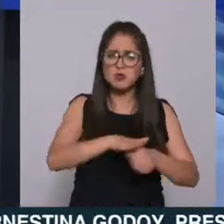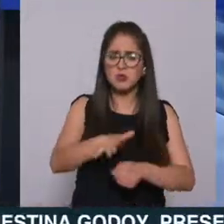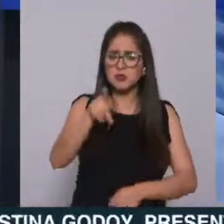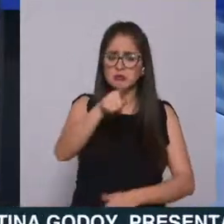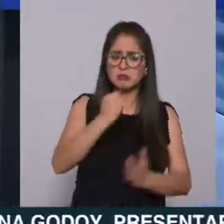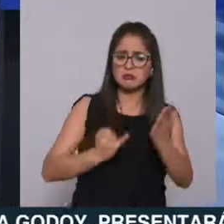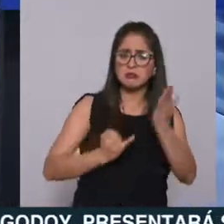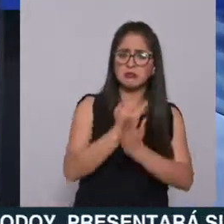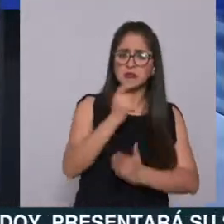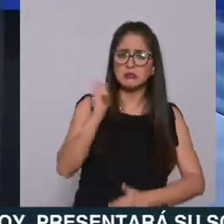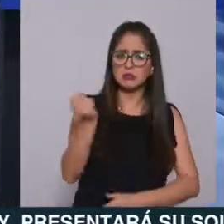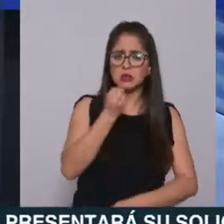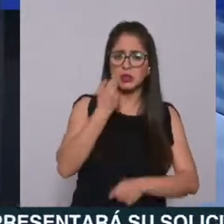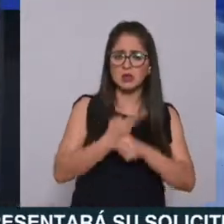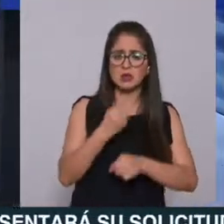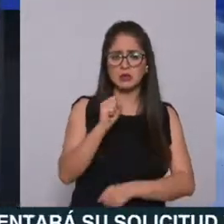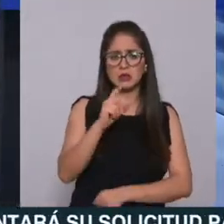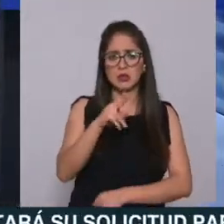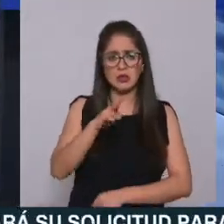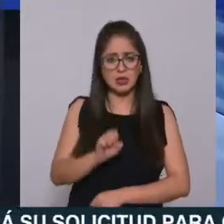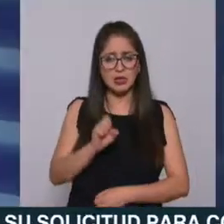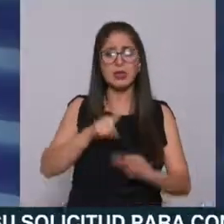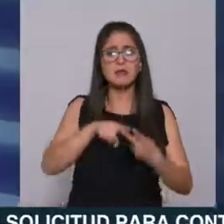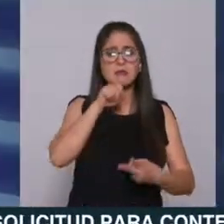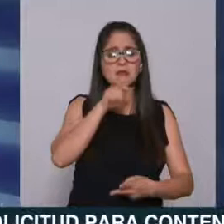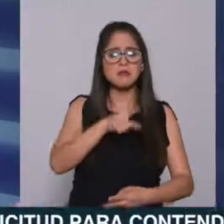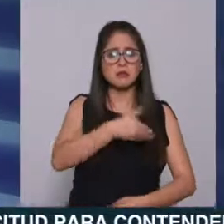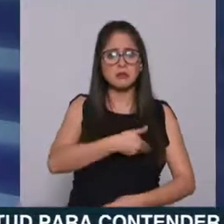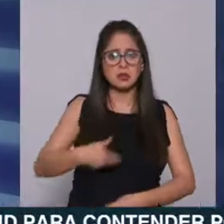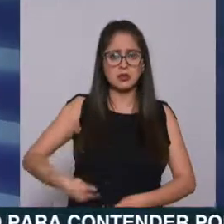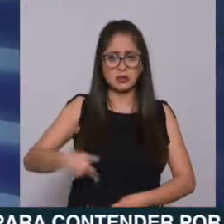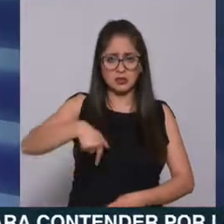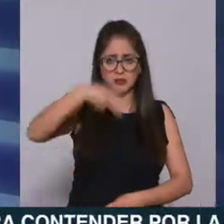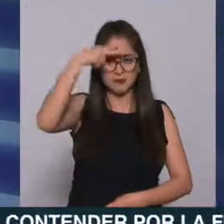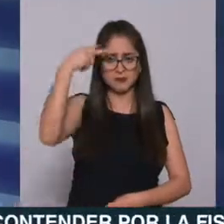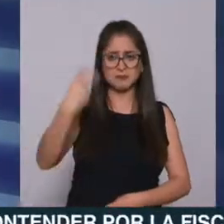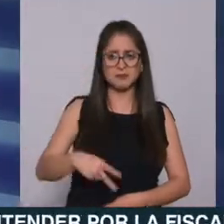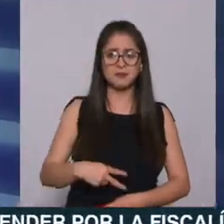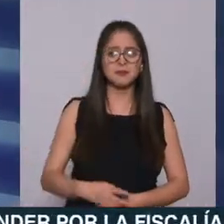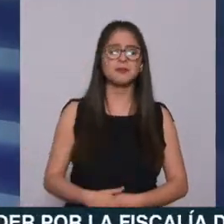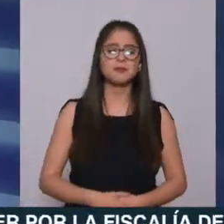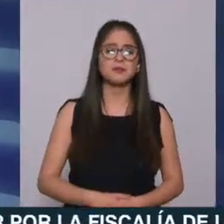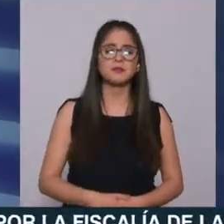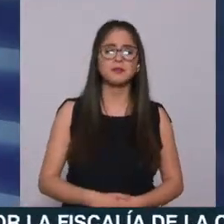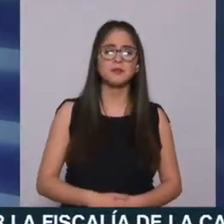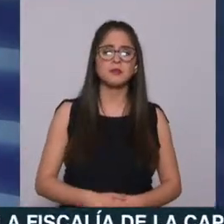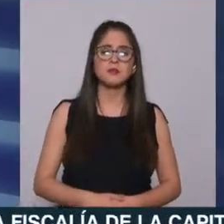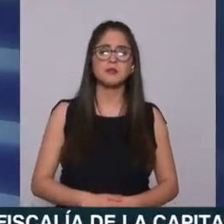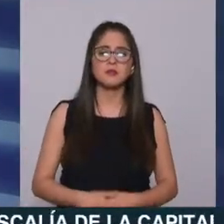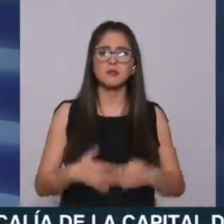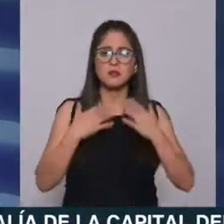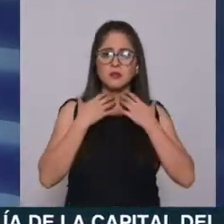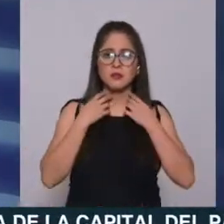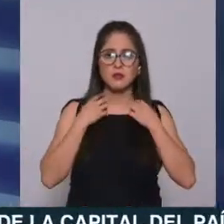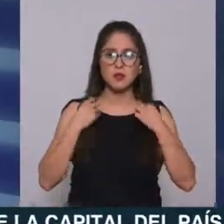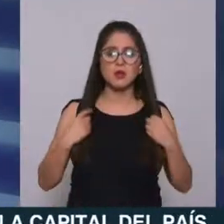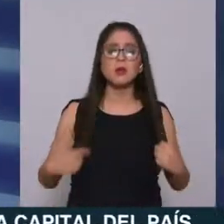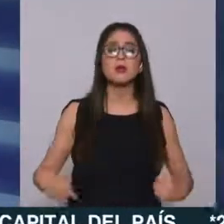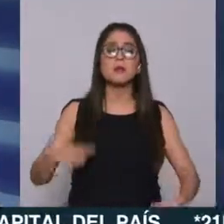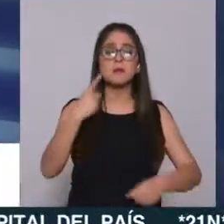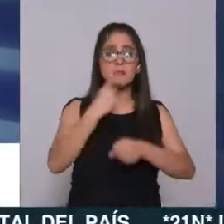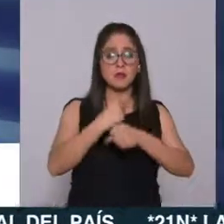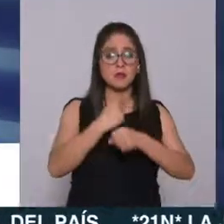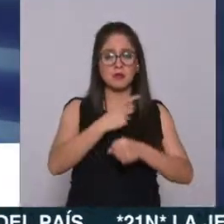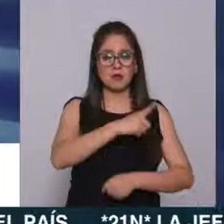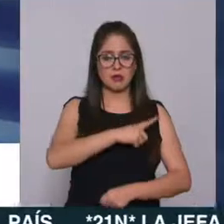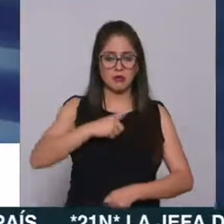parte del secretario de Relaciones Exteriores y del presidente de la República? Bueno, primeramente hay que ponerle un poquito de contexto, hay que ver las